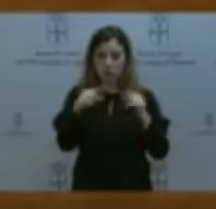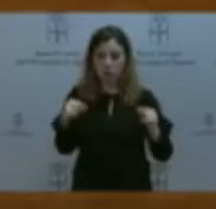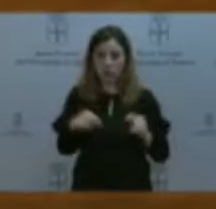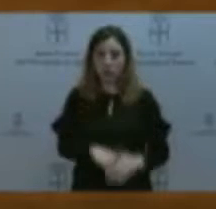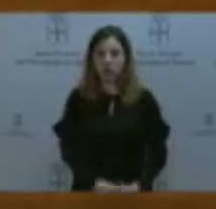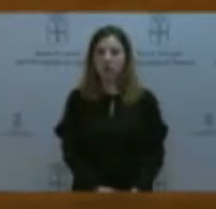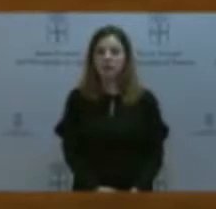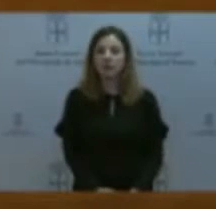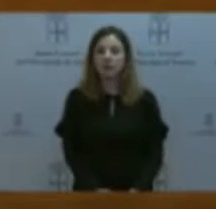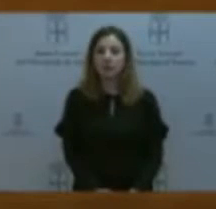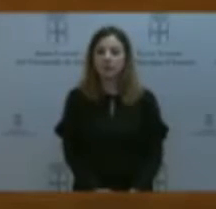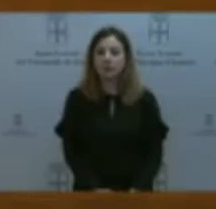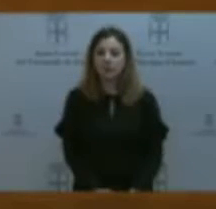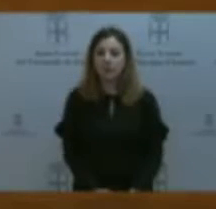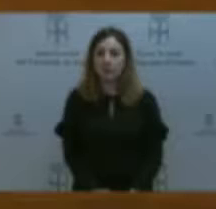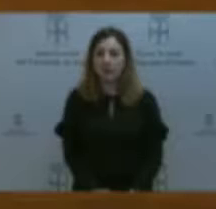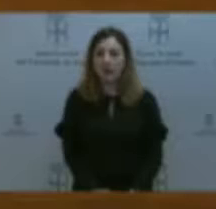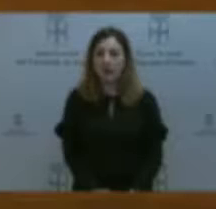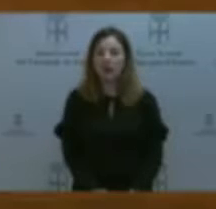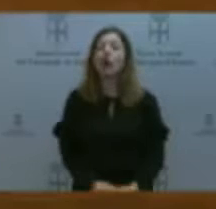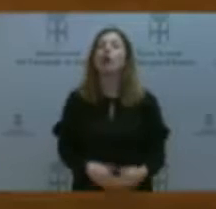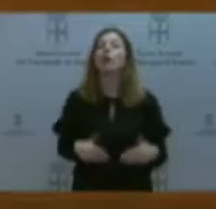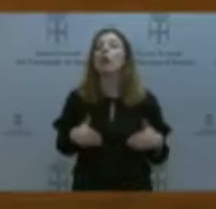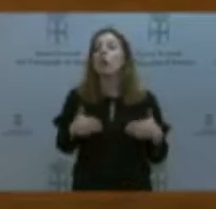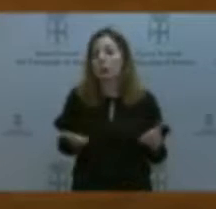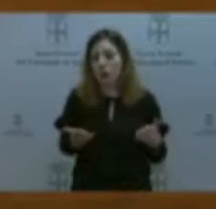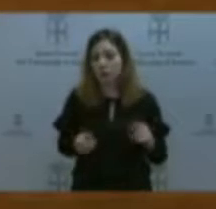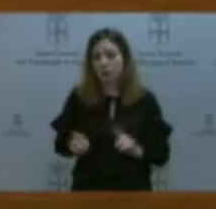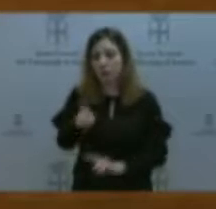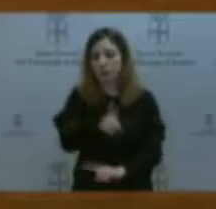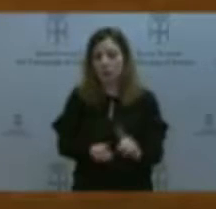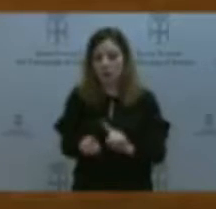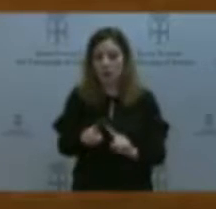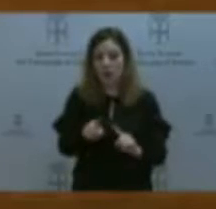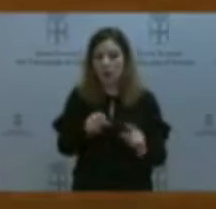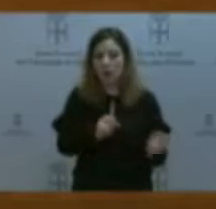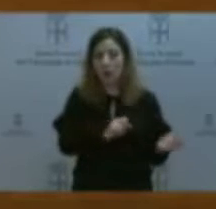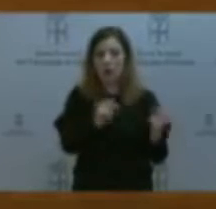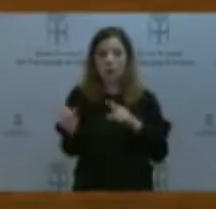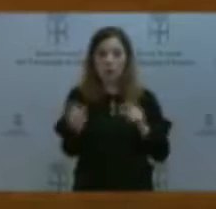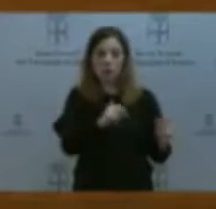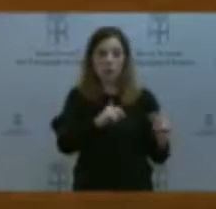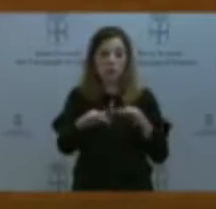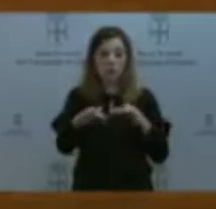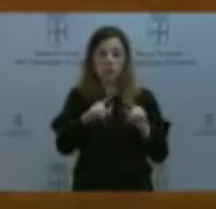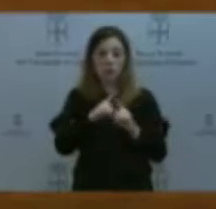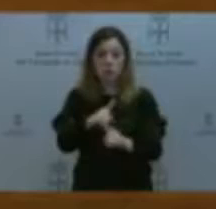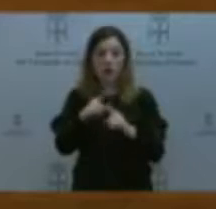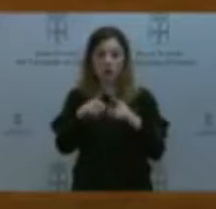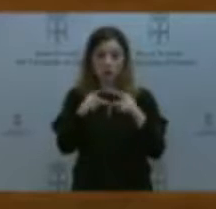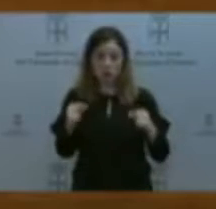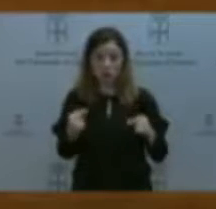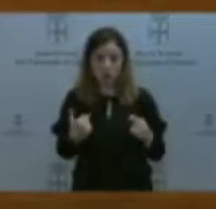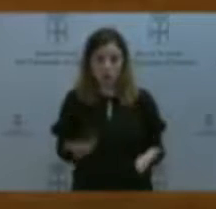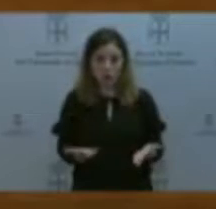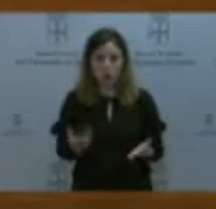¿Cuál es la problemática de movilidad juvenil en Asturias? Pues yo creo que aquí intervienen diversos factores y voy a hacer